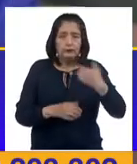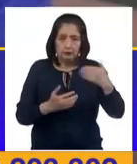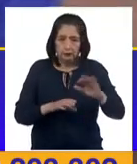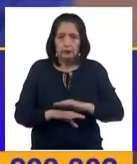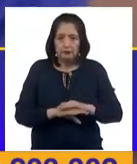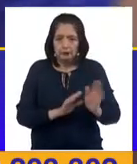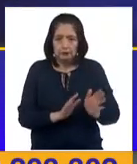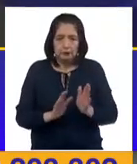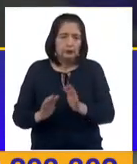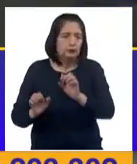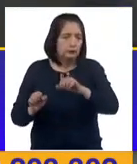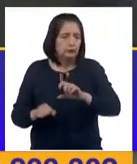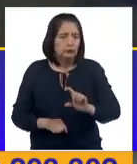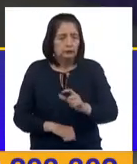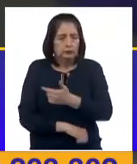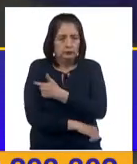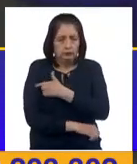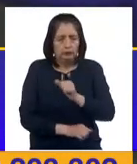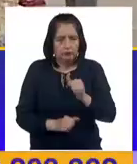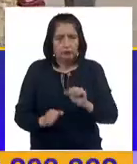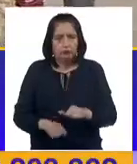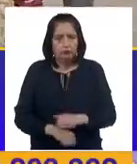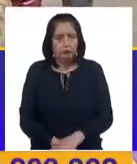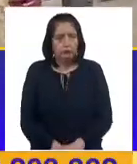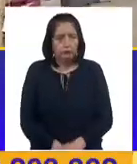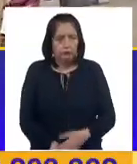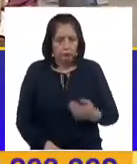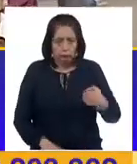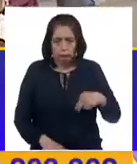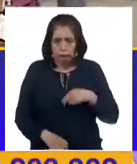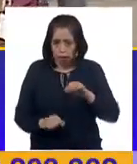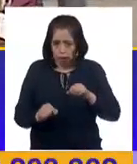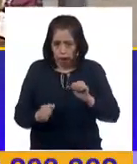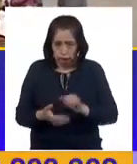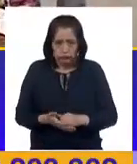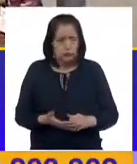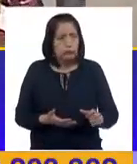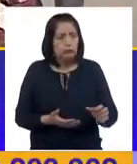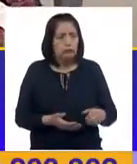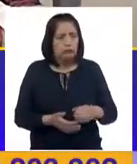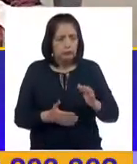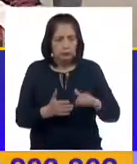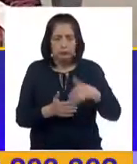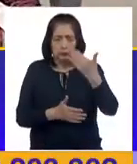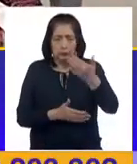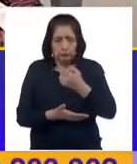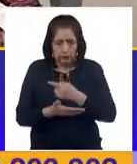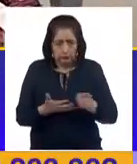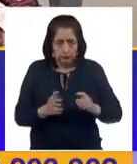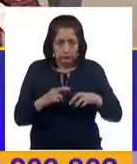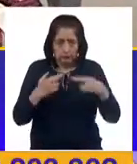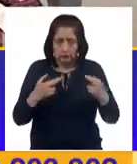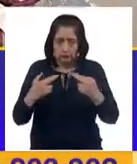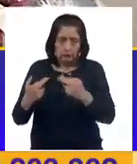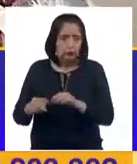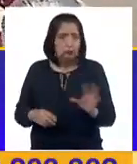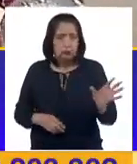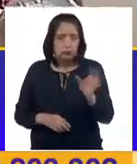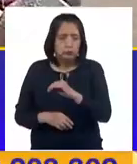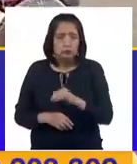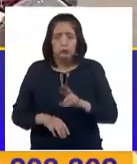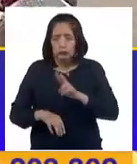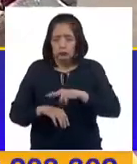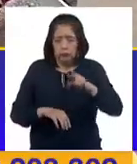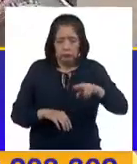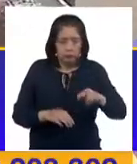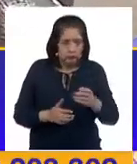planes de vacunación contra la COVID-19. Estamos teniendo a lo largo de la próxima semana reuniones con todas las